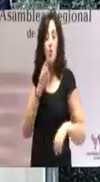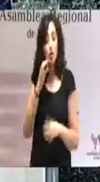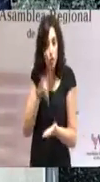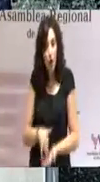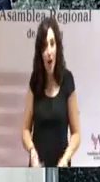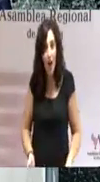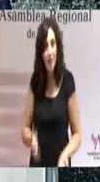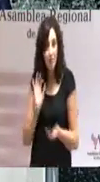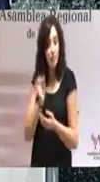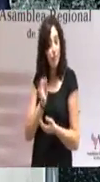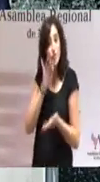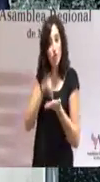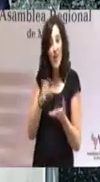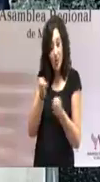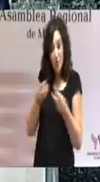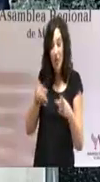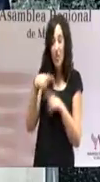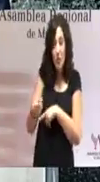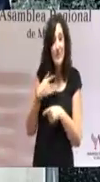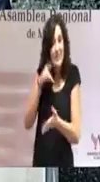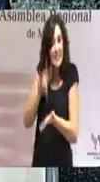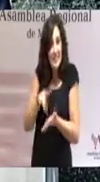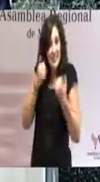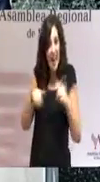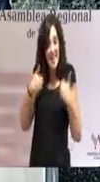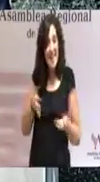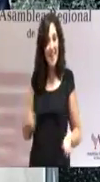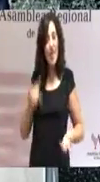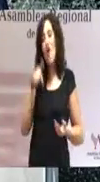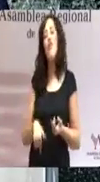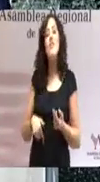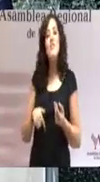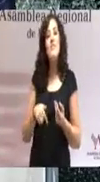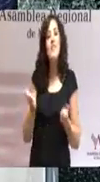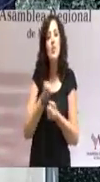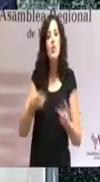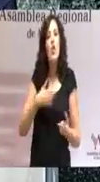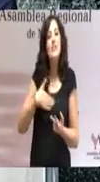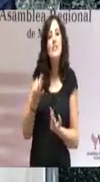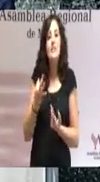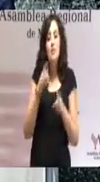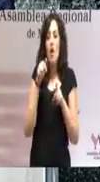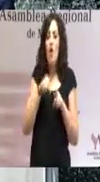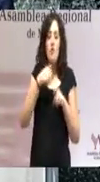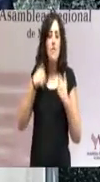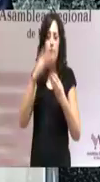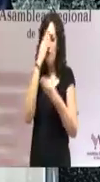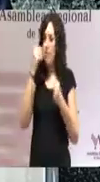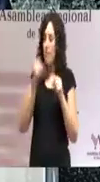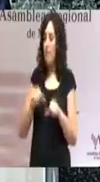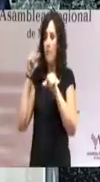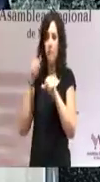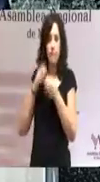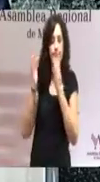ha pasado, ha pasado. Hoy se espera de nosotros que seamos capaces también de pasar página